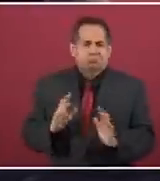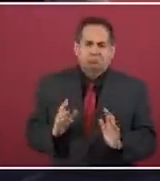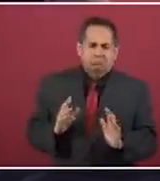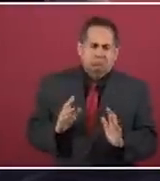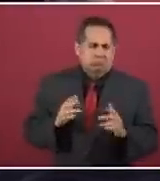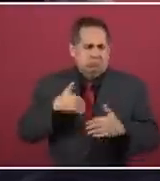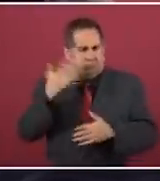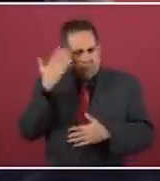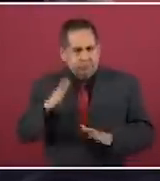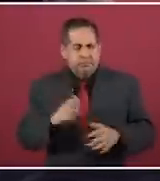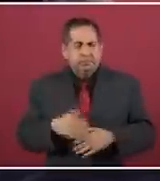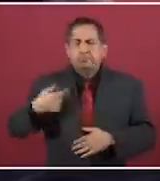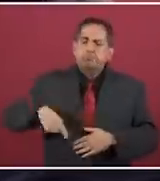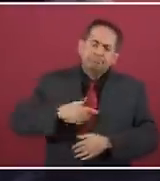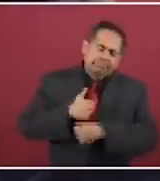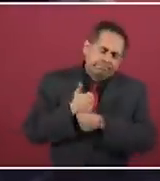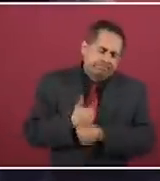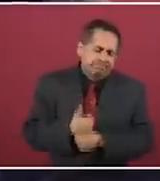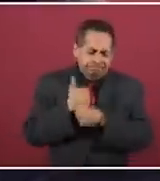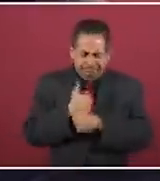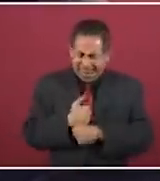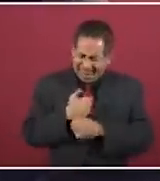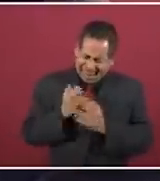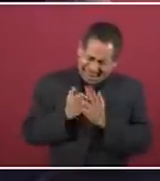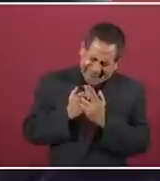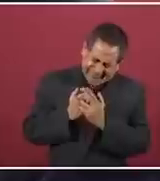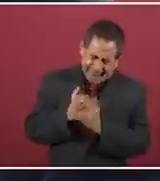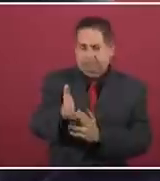sufrimiento para llegar.